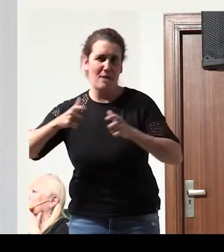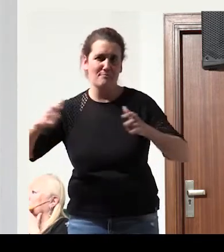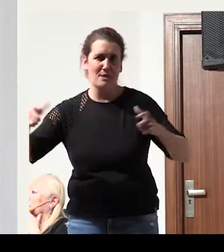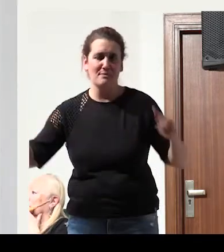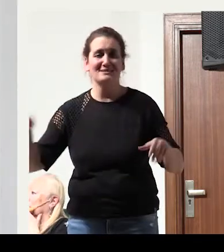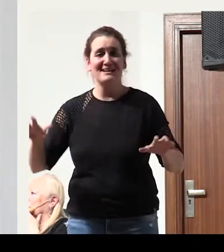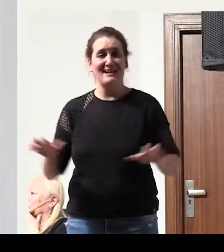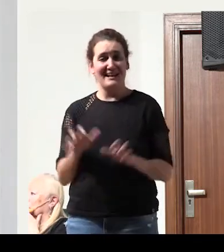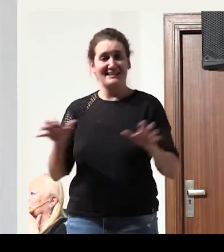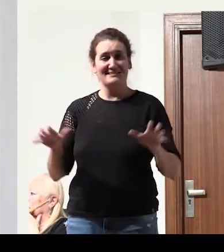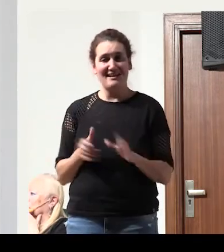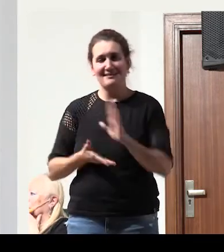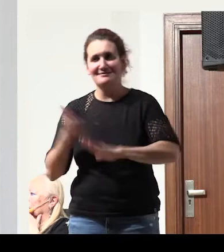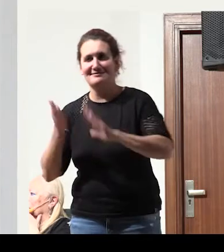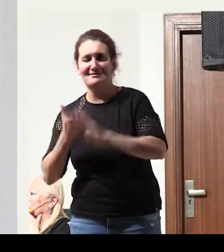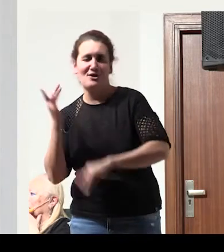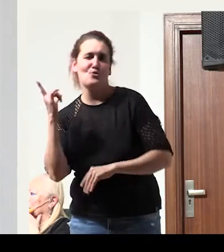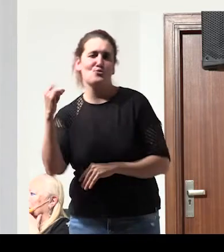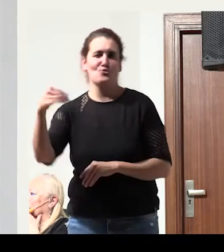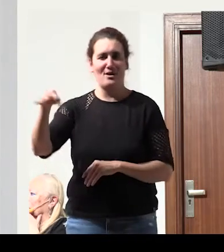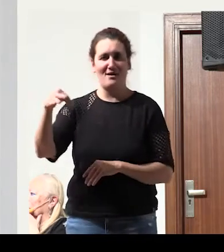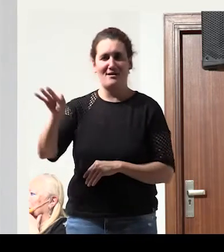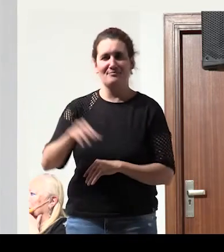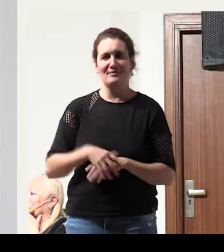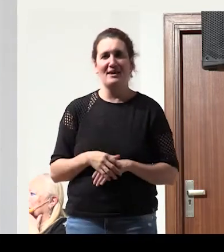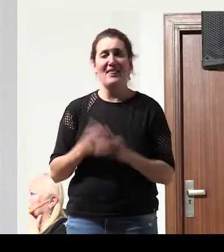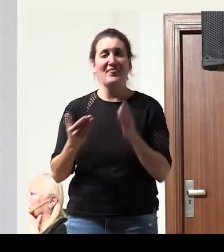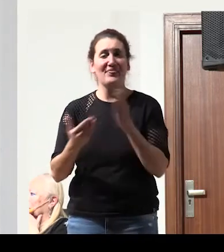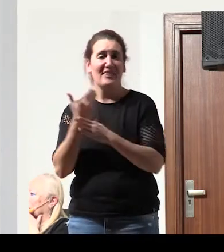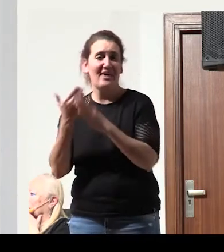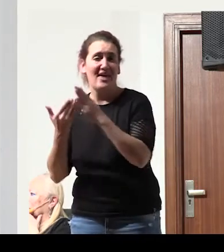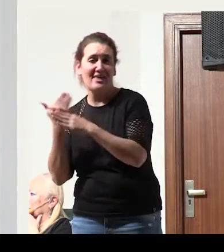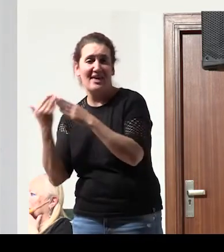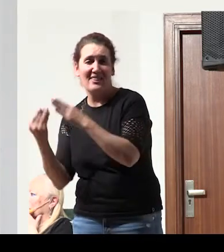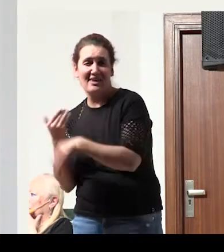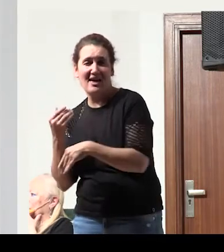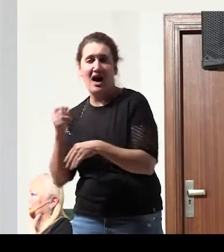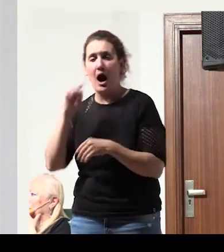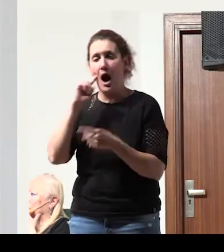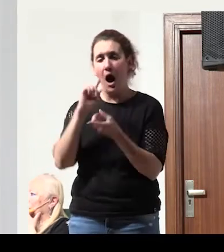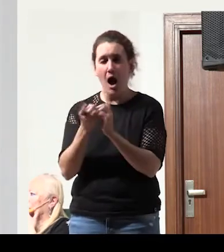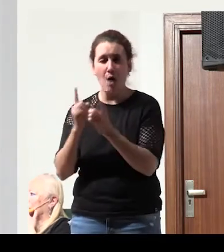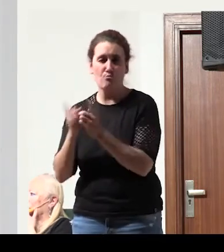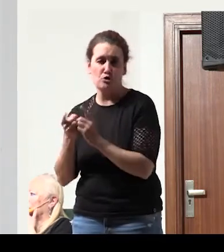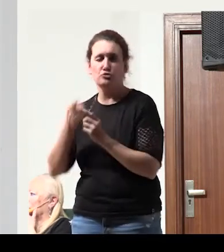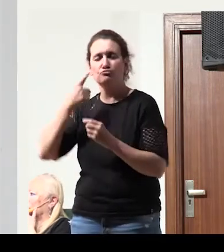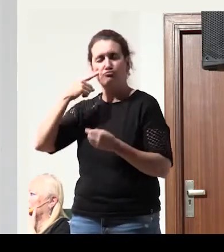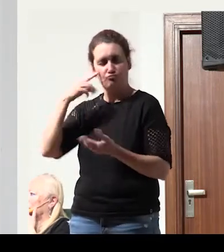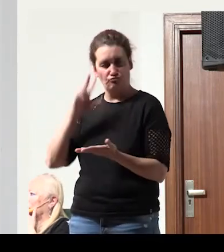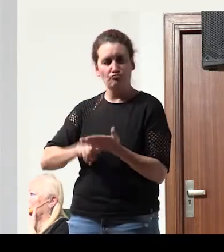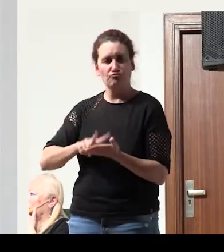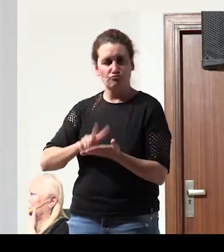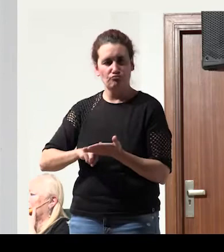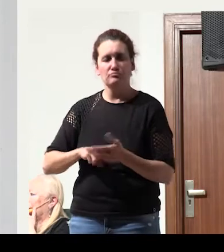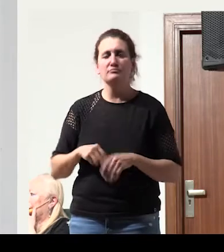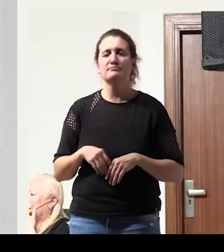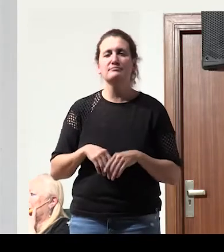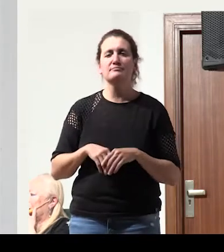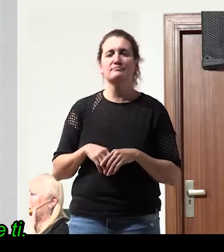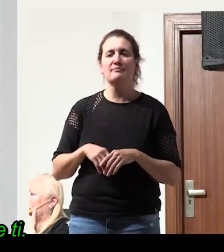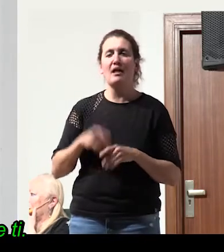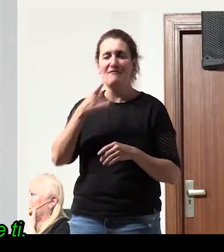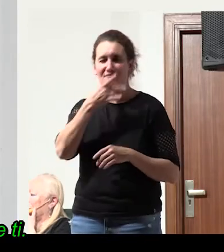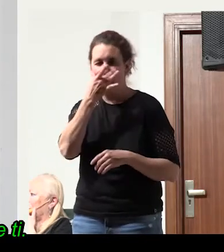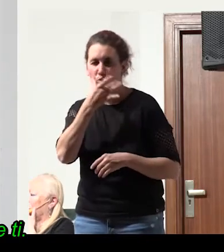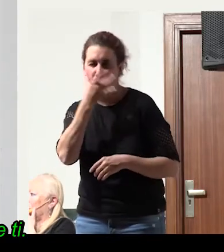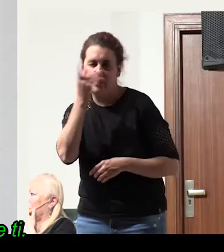salida. En el día a día son notables los cambios, los tránsitos de la biología y la vergüenza.